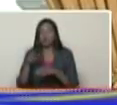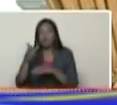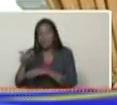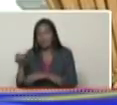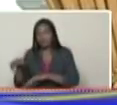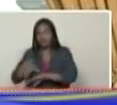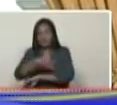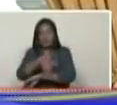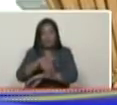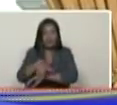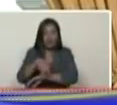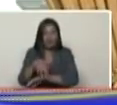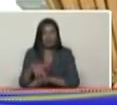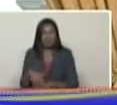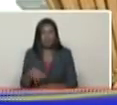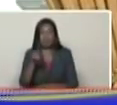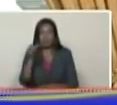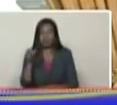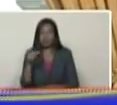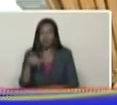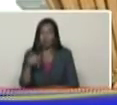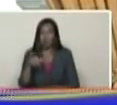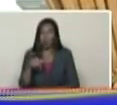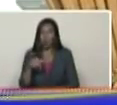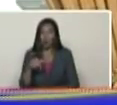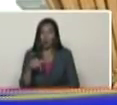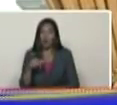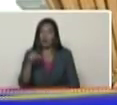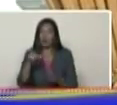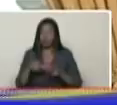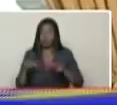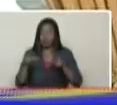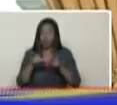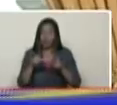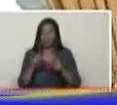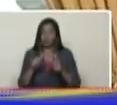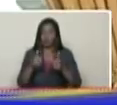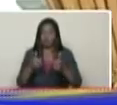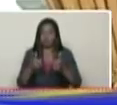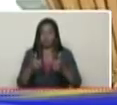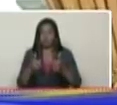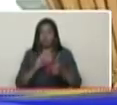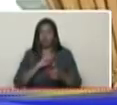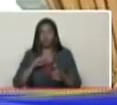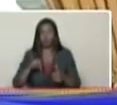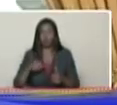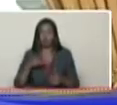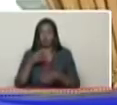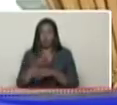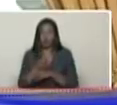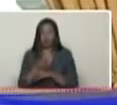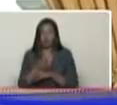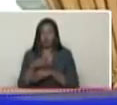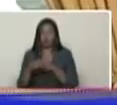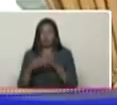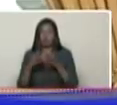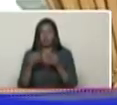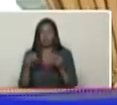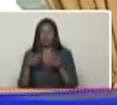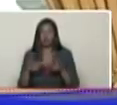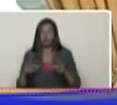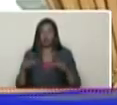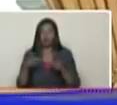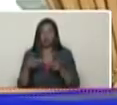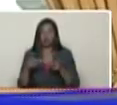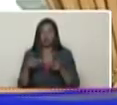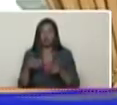correcto. Quiere decir que a partir de esas instalaciones nosotros vamos a todo